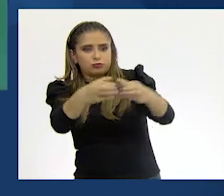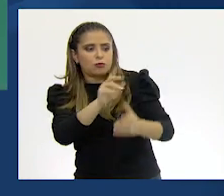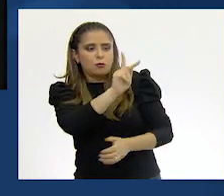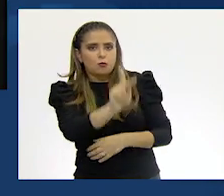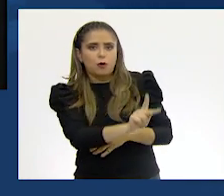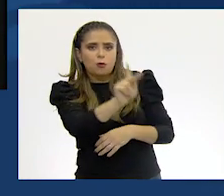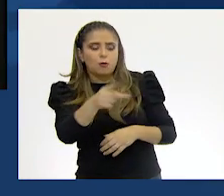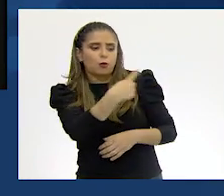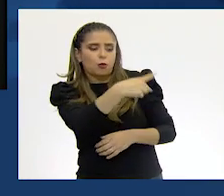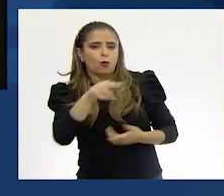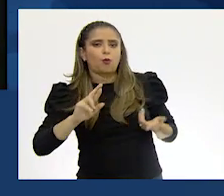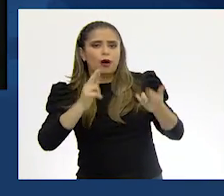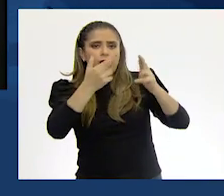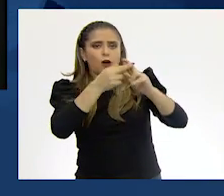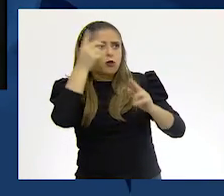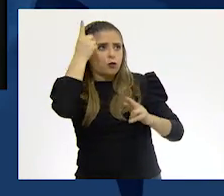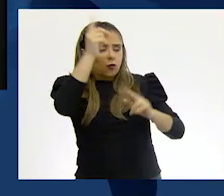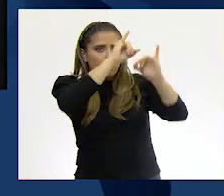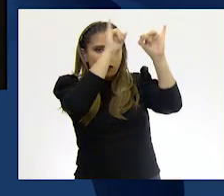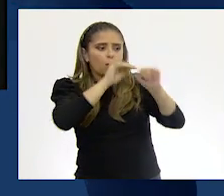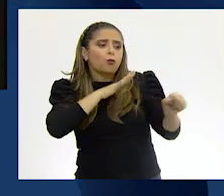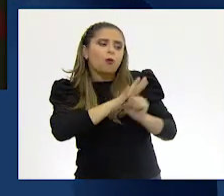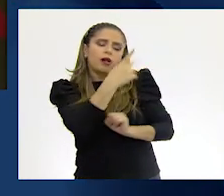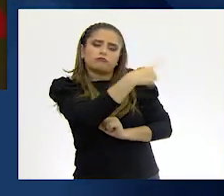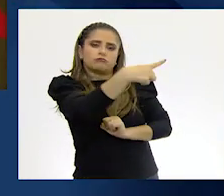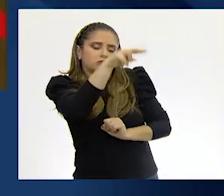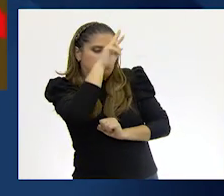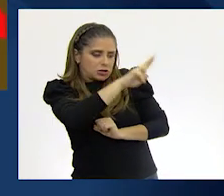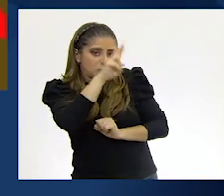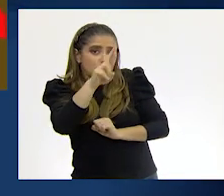Sin embargo, hubo una notable excepción.